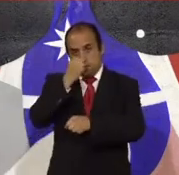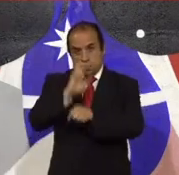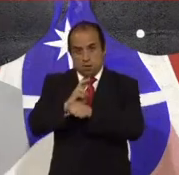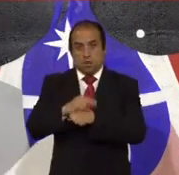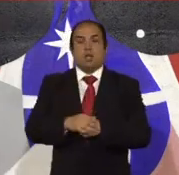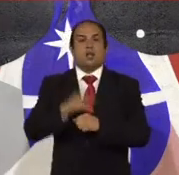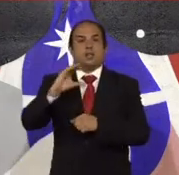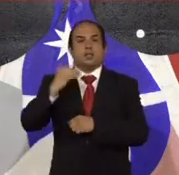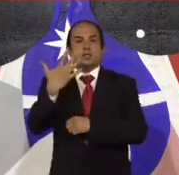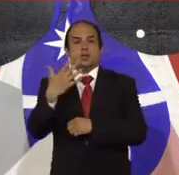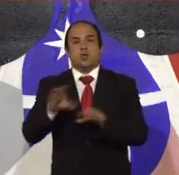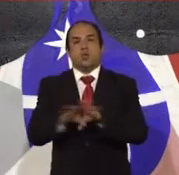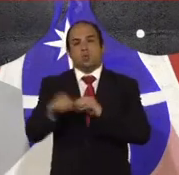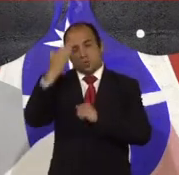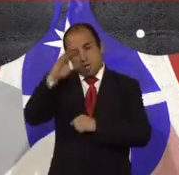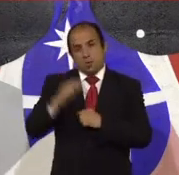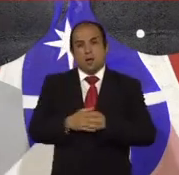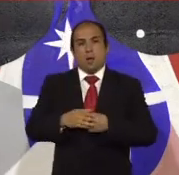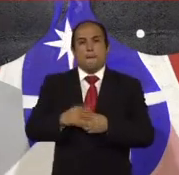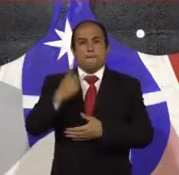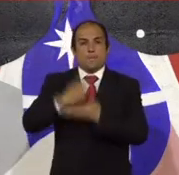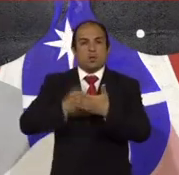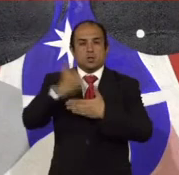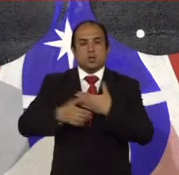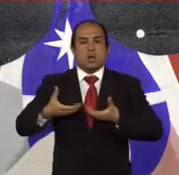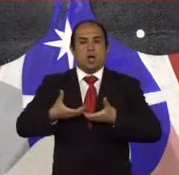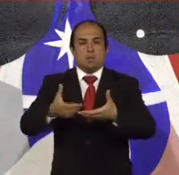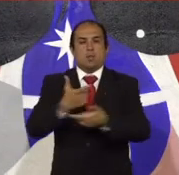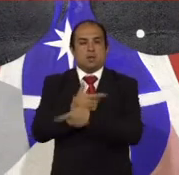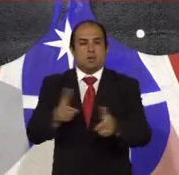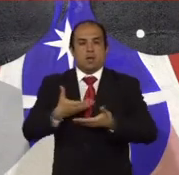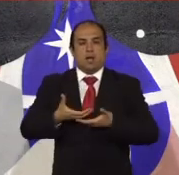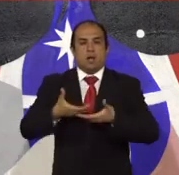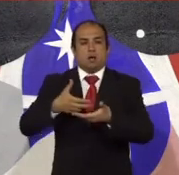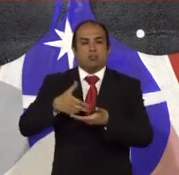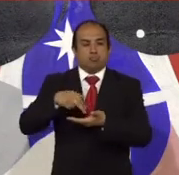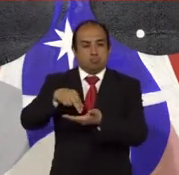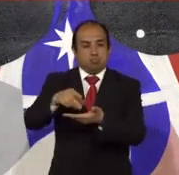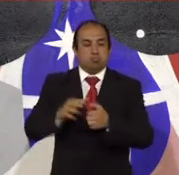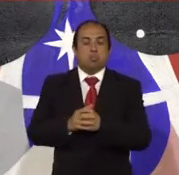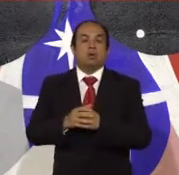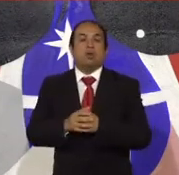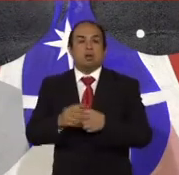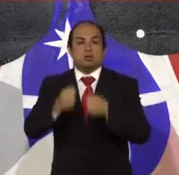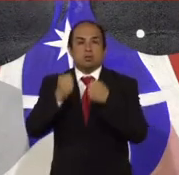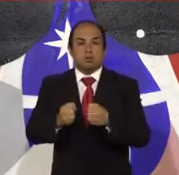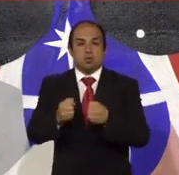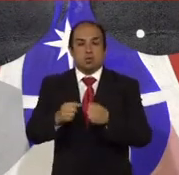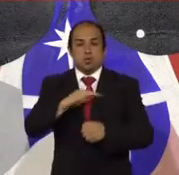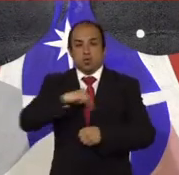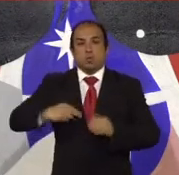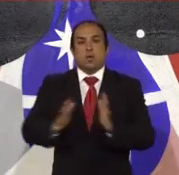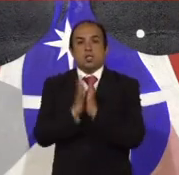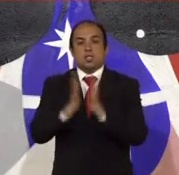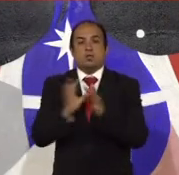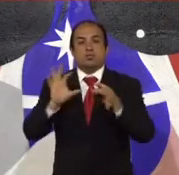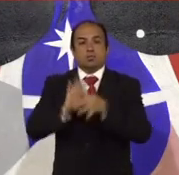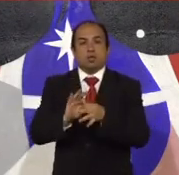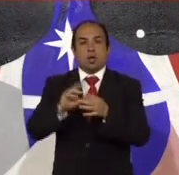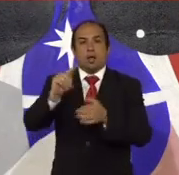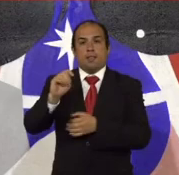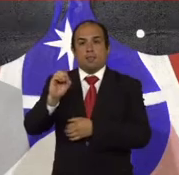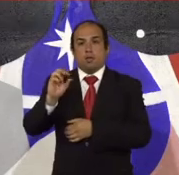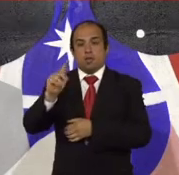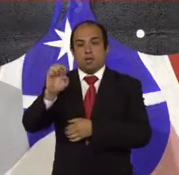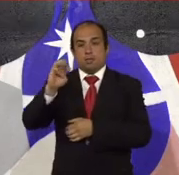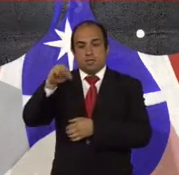saben, en el proyecto Camina Libre, Camina Seguro, participamos con la vinculación de los